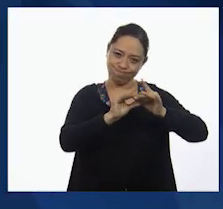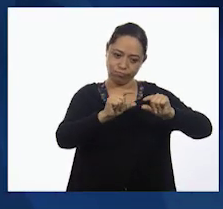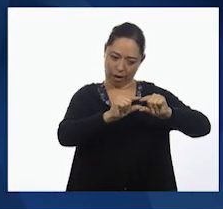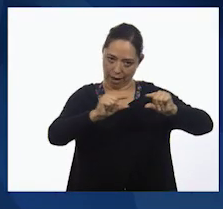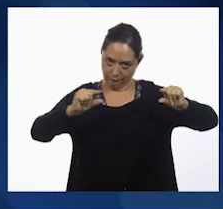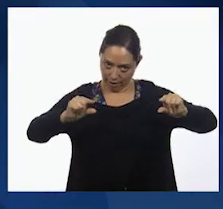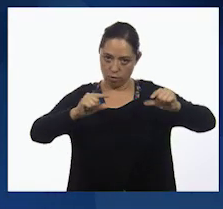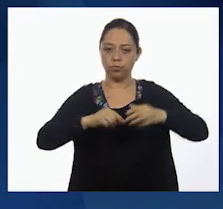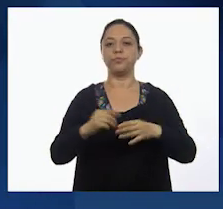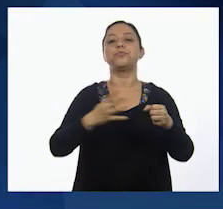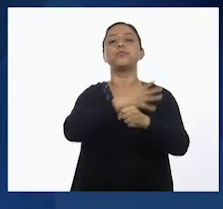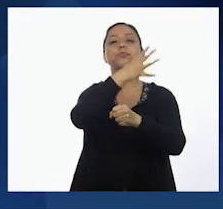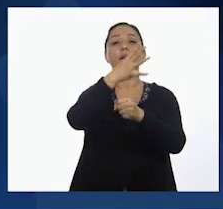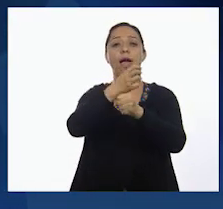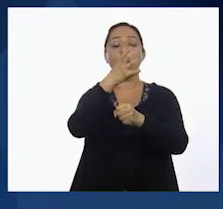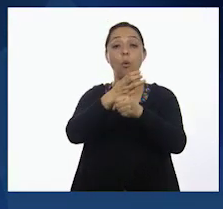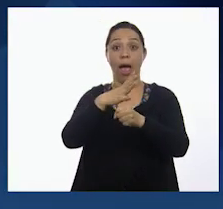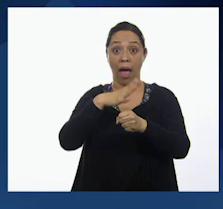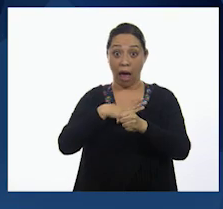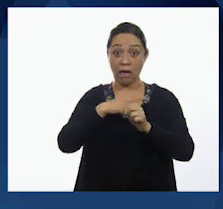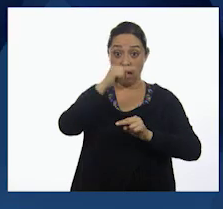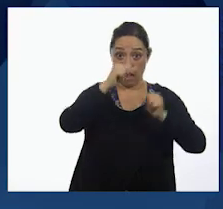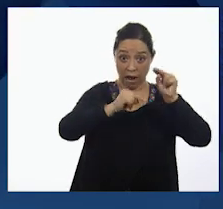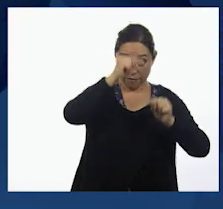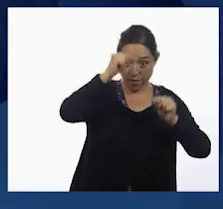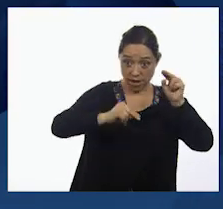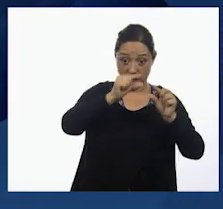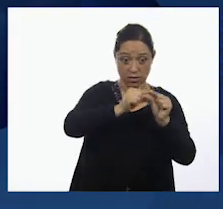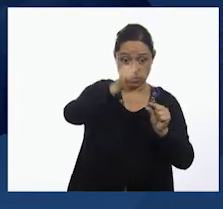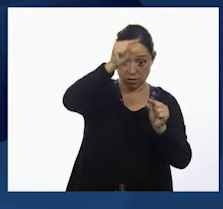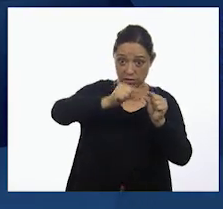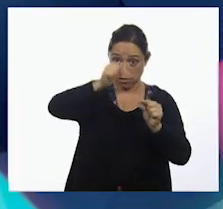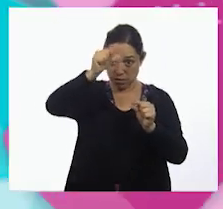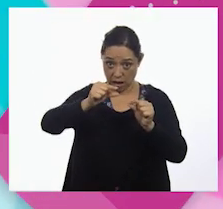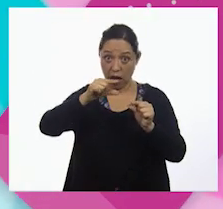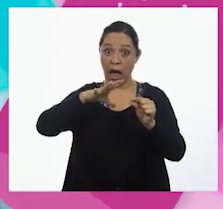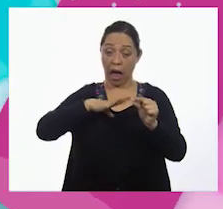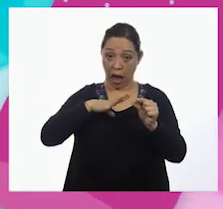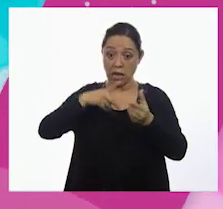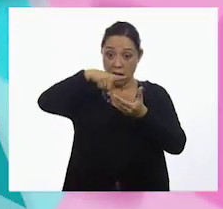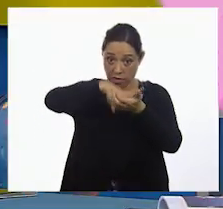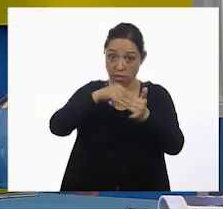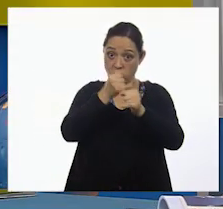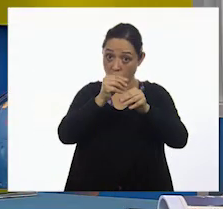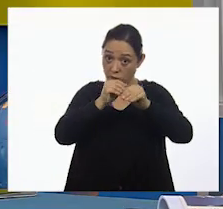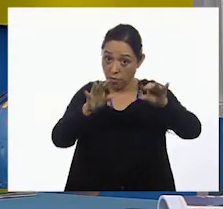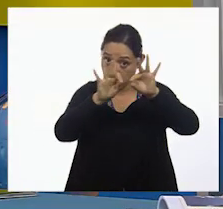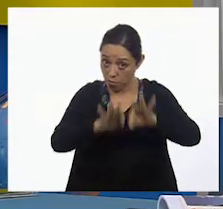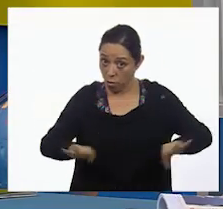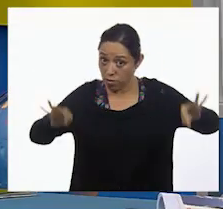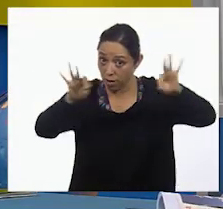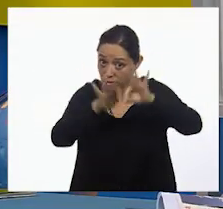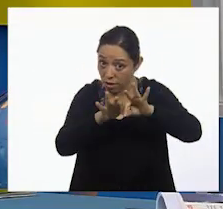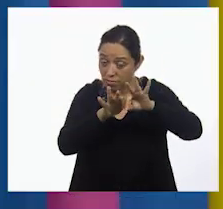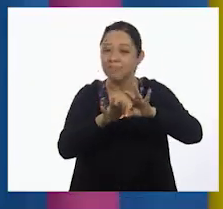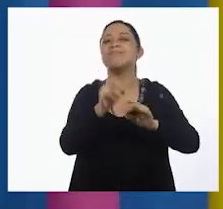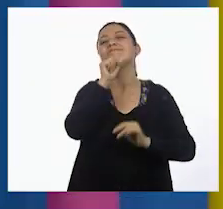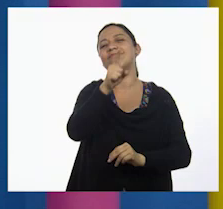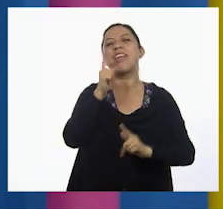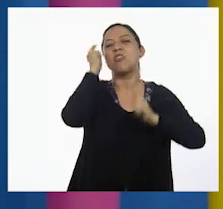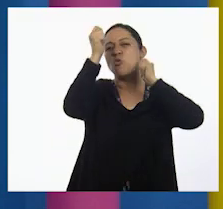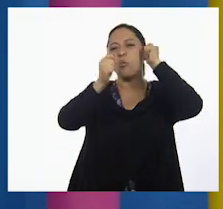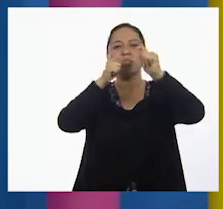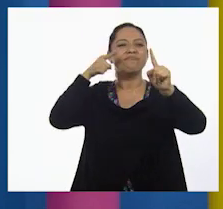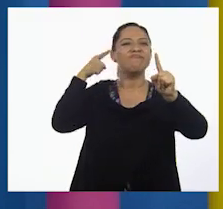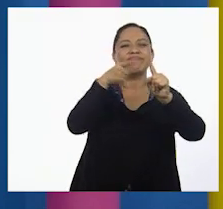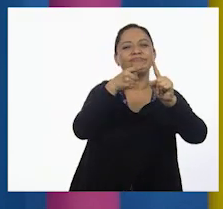pregunta dice, ¿tiene gráficas? Si es así, ¿proporcionan información relevante? Y vemos que también, pues al ser turístico,